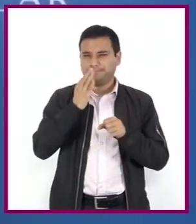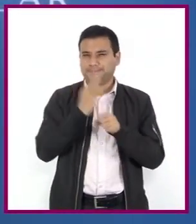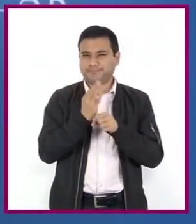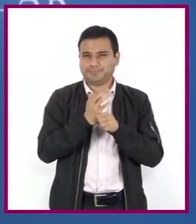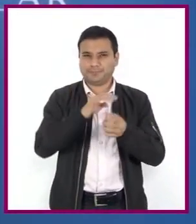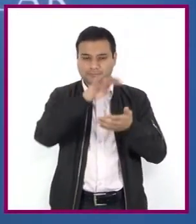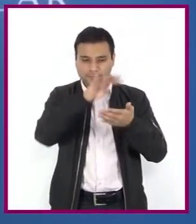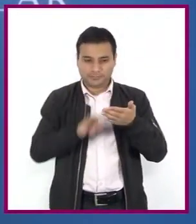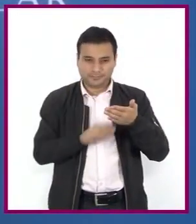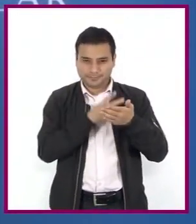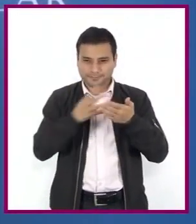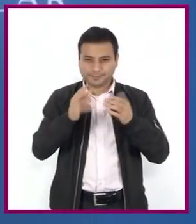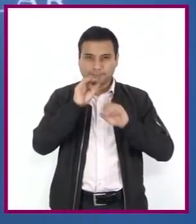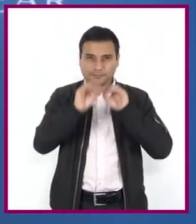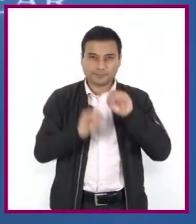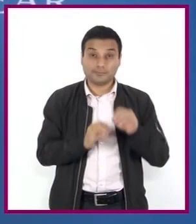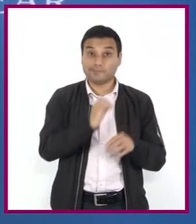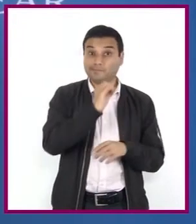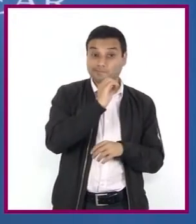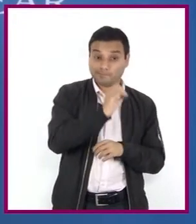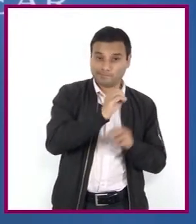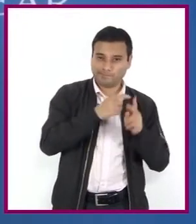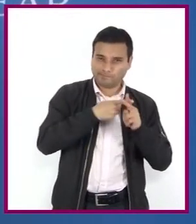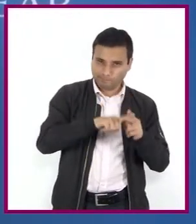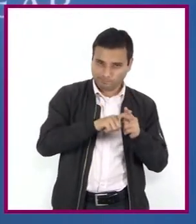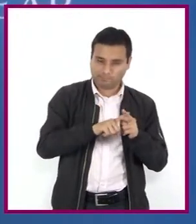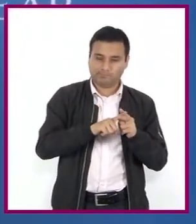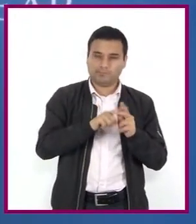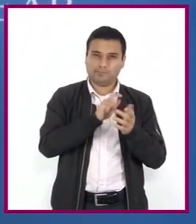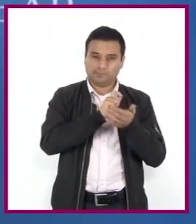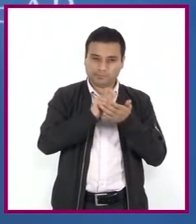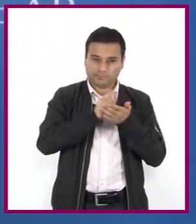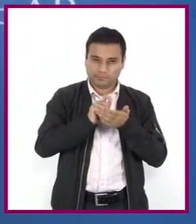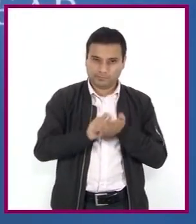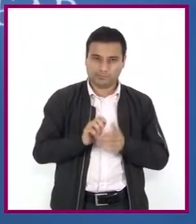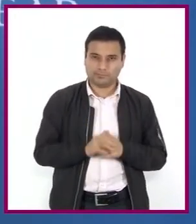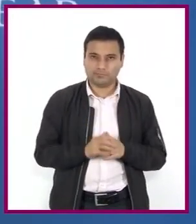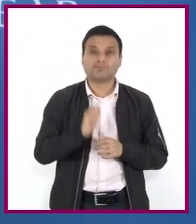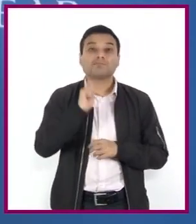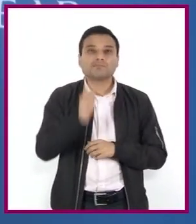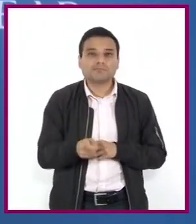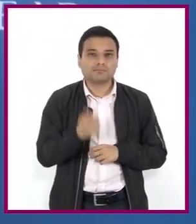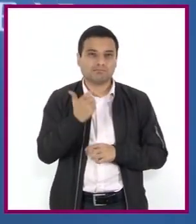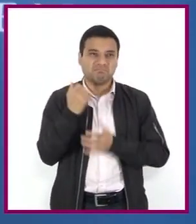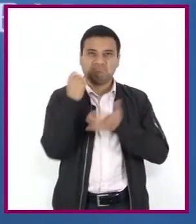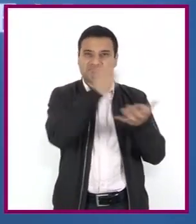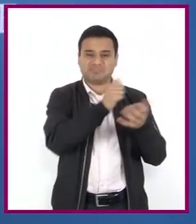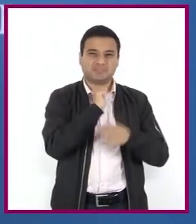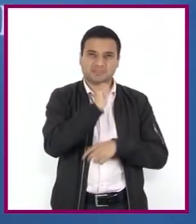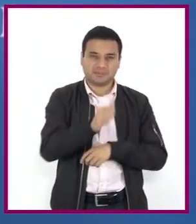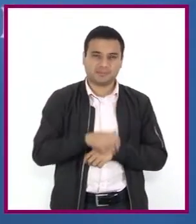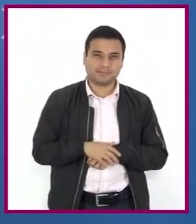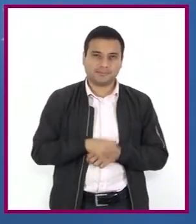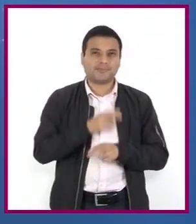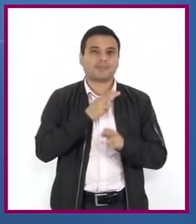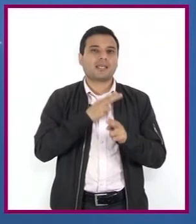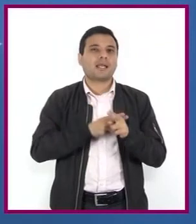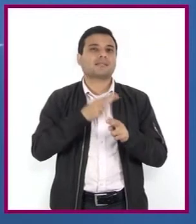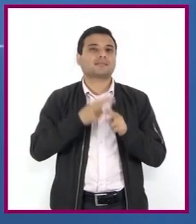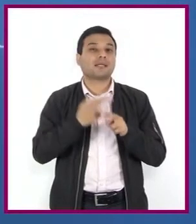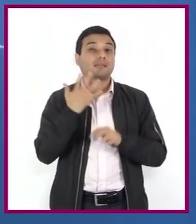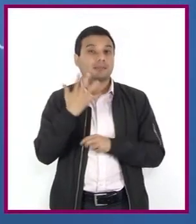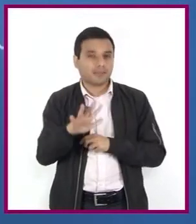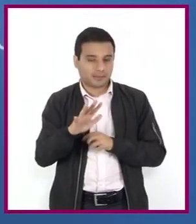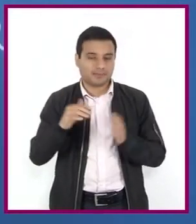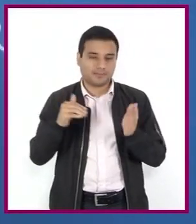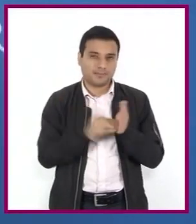tabular partirán desde 0, lo que indicará que no se invirtió en publicidad, hasta 10, representando los 10,000 pesos